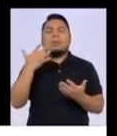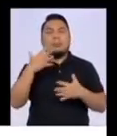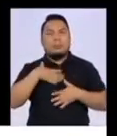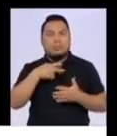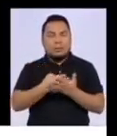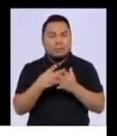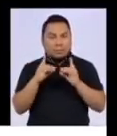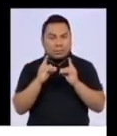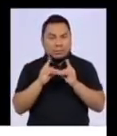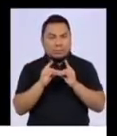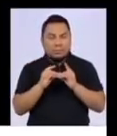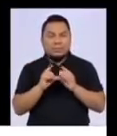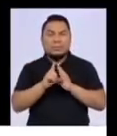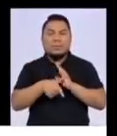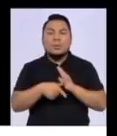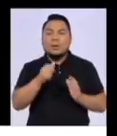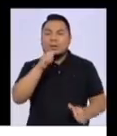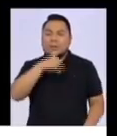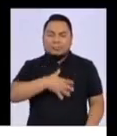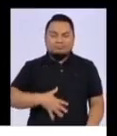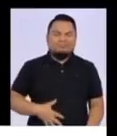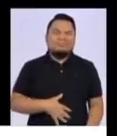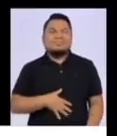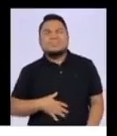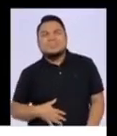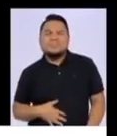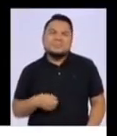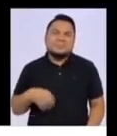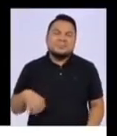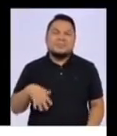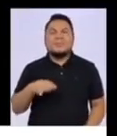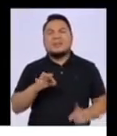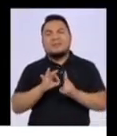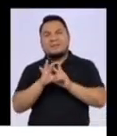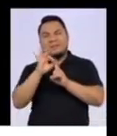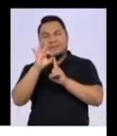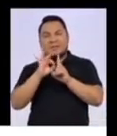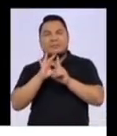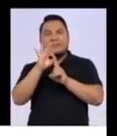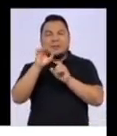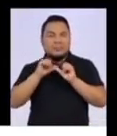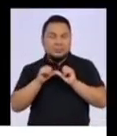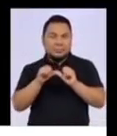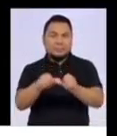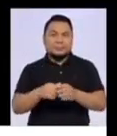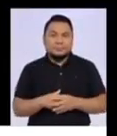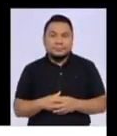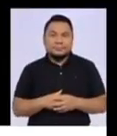ya infección estomacal. Y la fiebre con la sudoración que era constante.